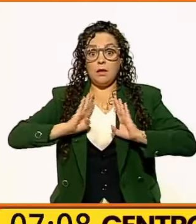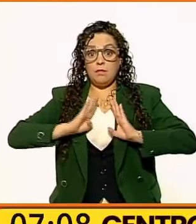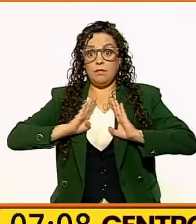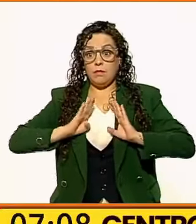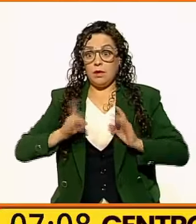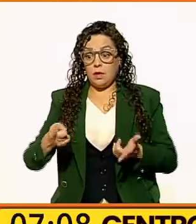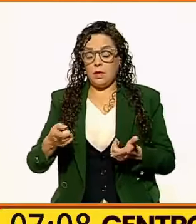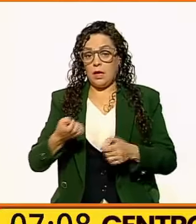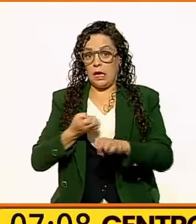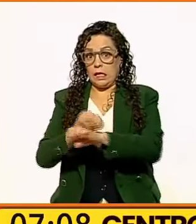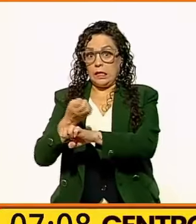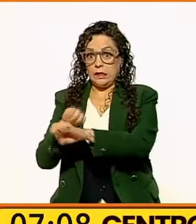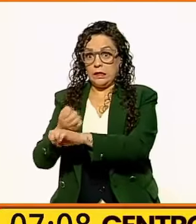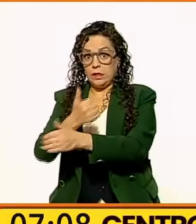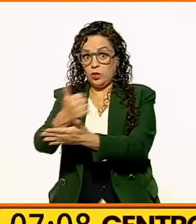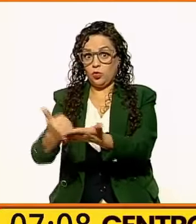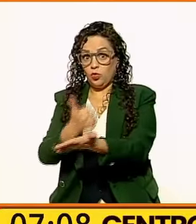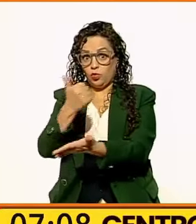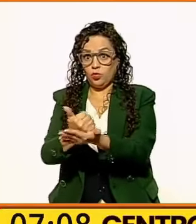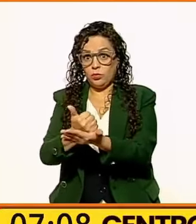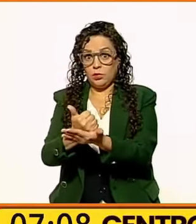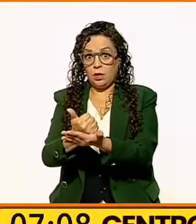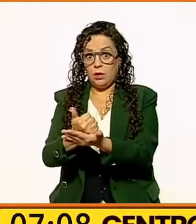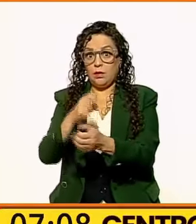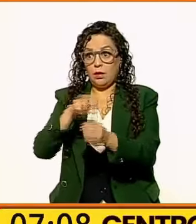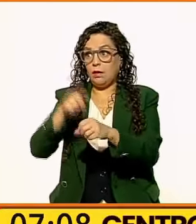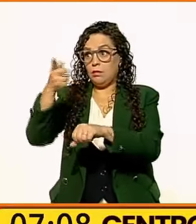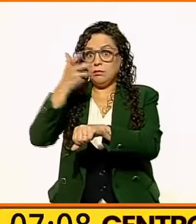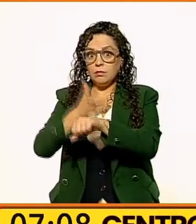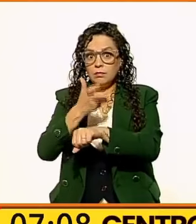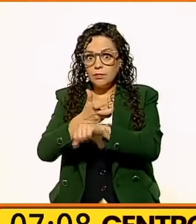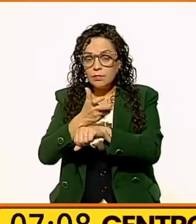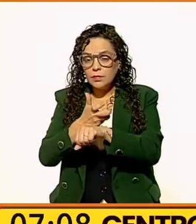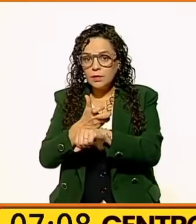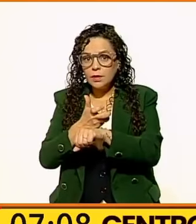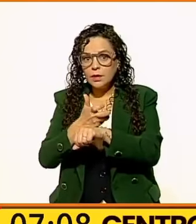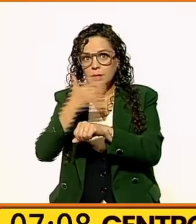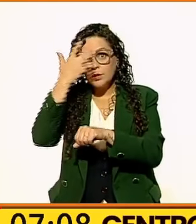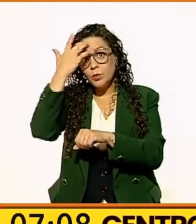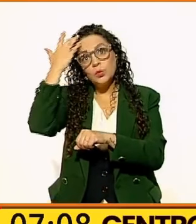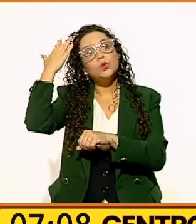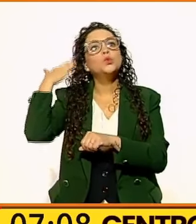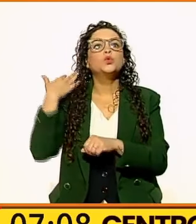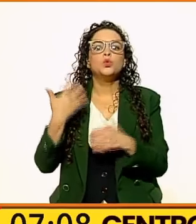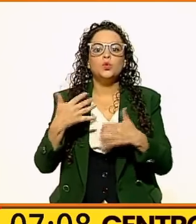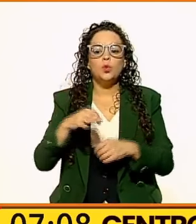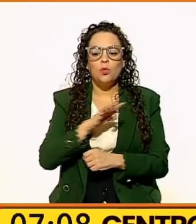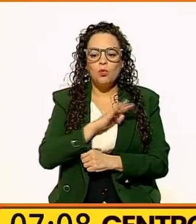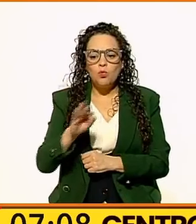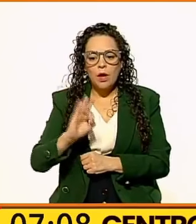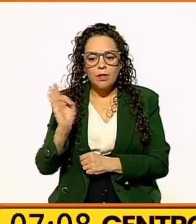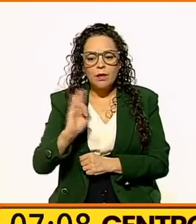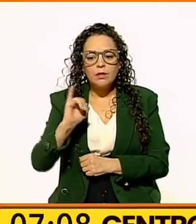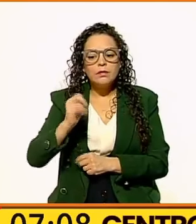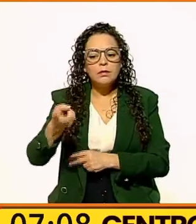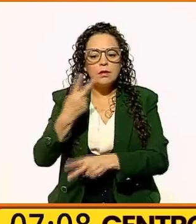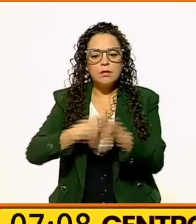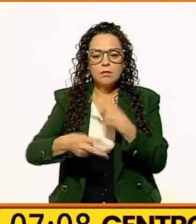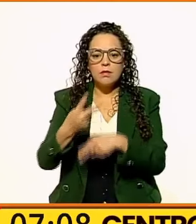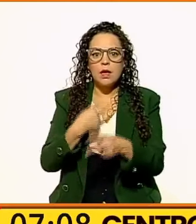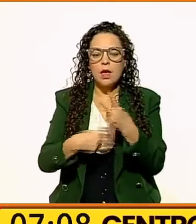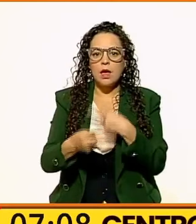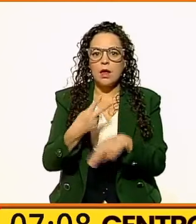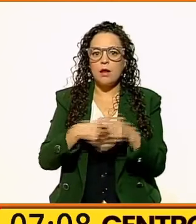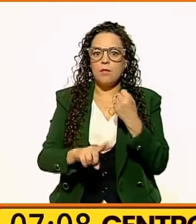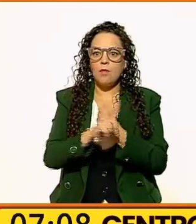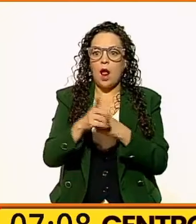militarización de las ciudades de los Estados Unidos, invocadas por el presidente, por el Ejecutivo, es una cuestión que no se había